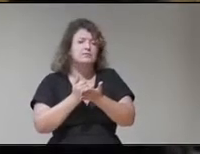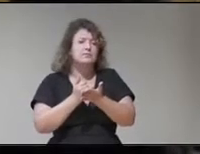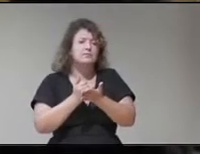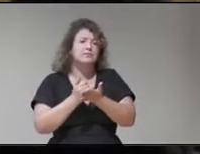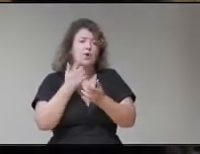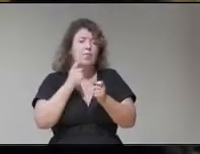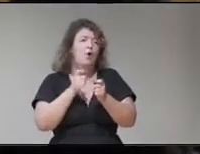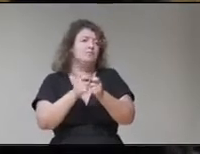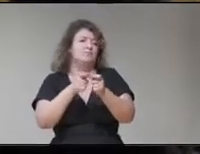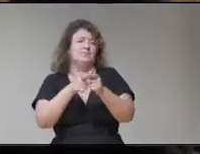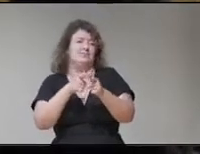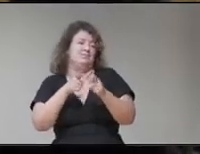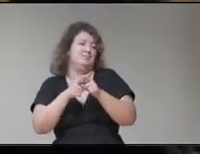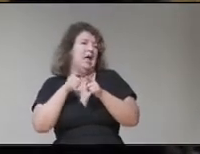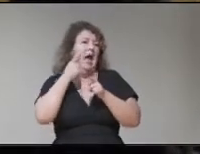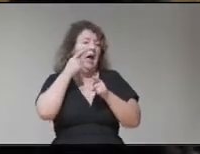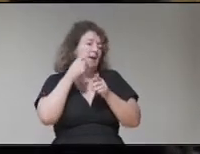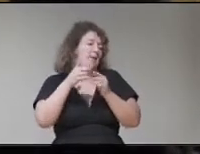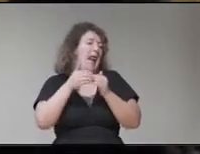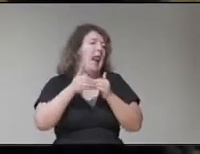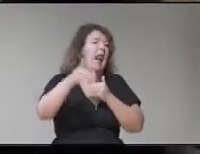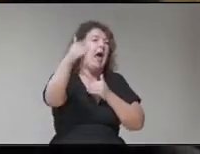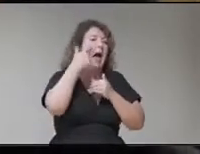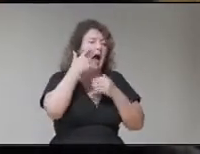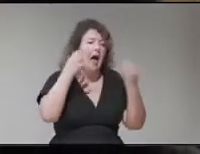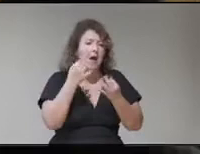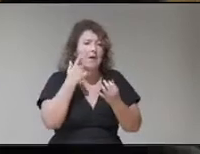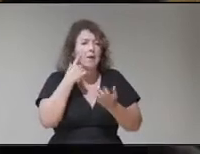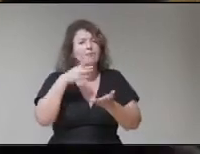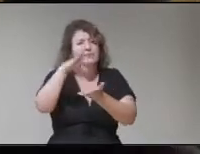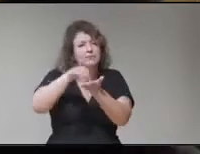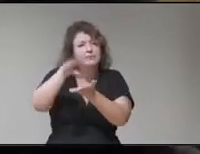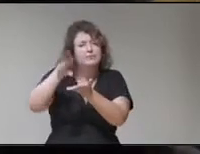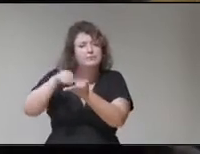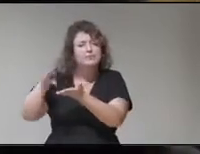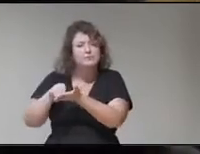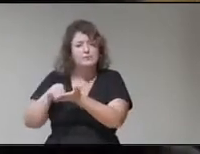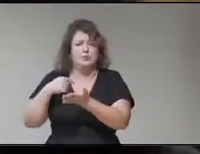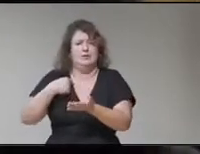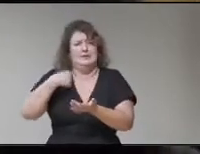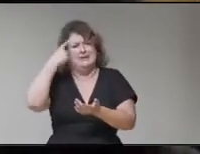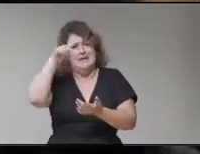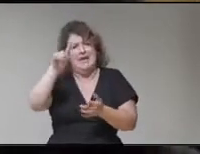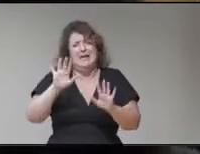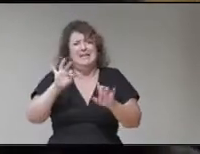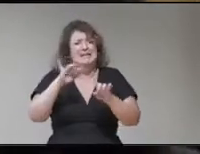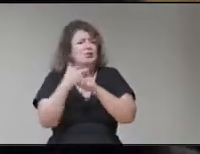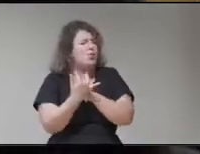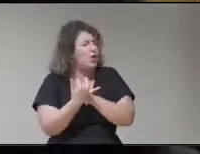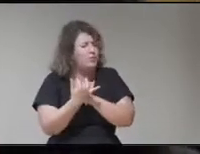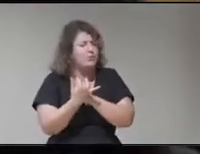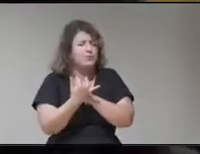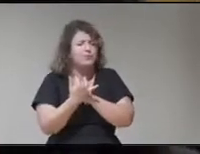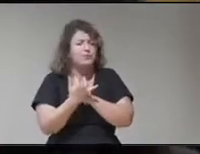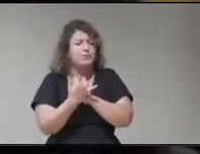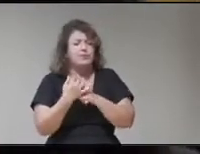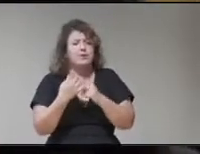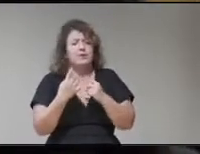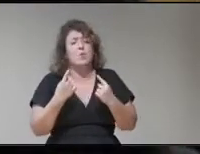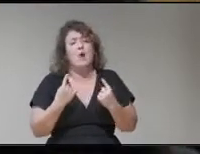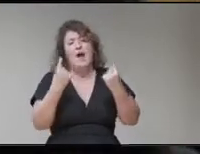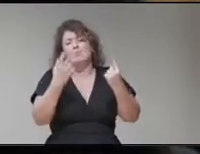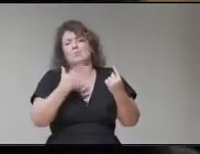distancia, que fue, vamos a tomar, nosotros sabíamos en un caso concreto que determinada